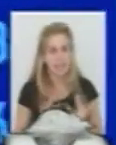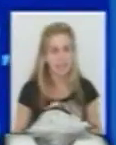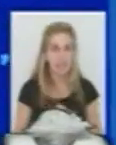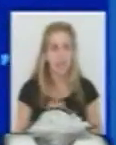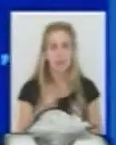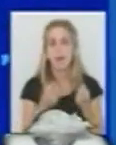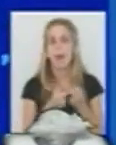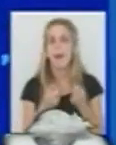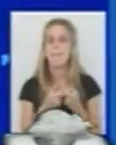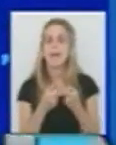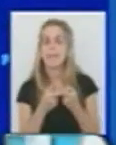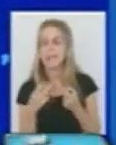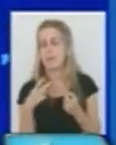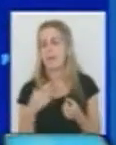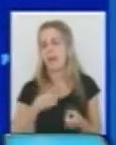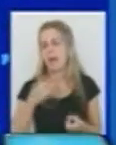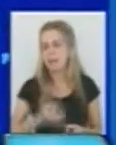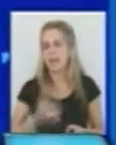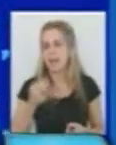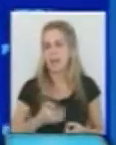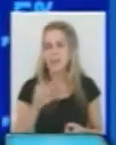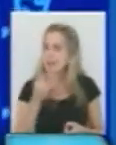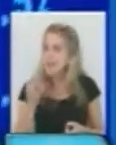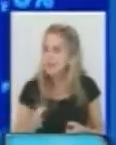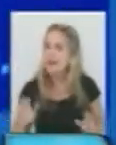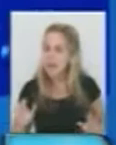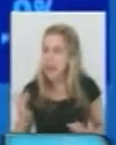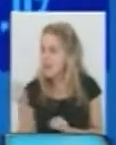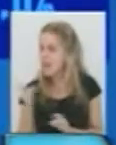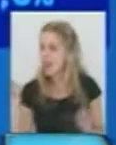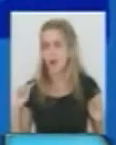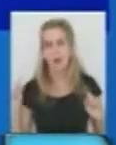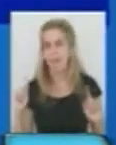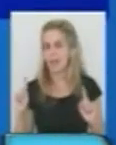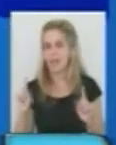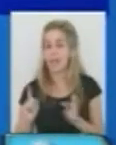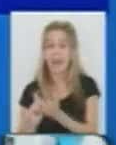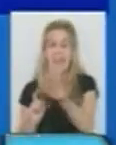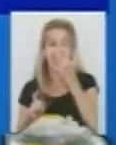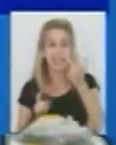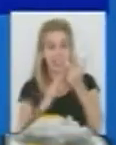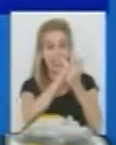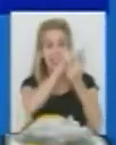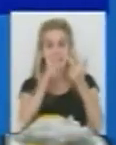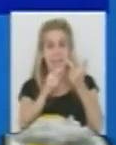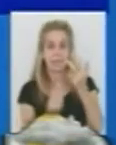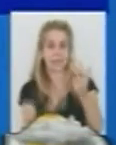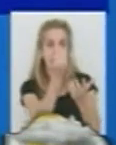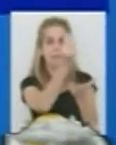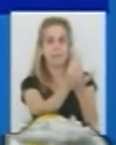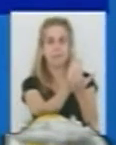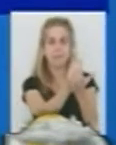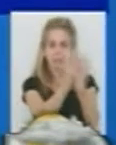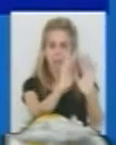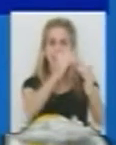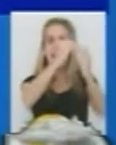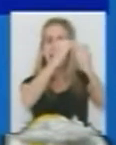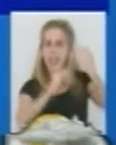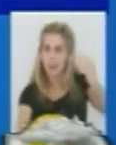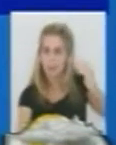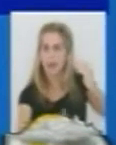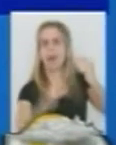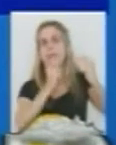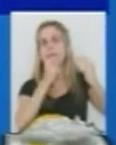o vendidos a un candidato en particular, bueno, hay tres candidatos que sobresalen. Después hay mucho más, está Felipe Solá, hay